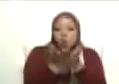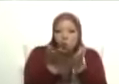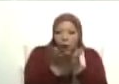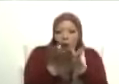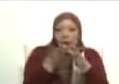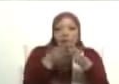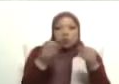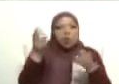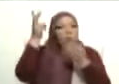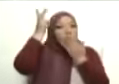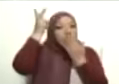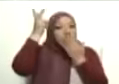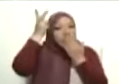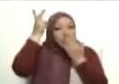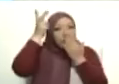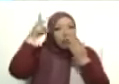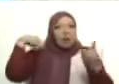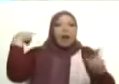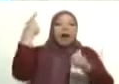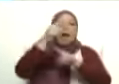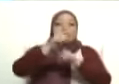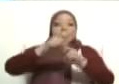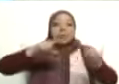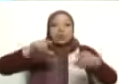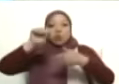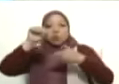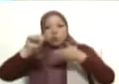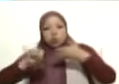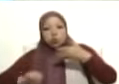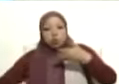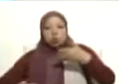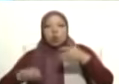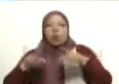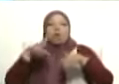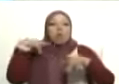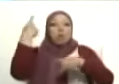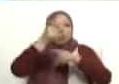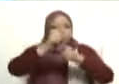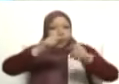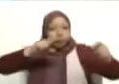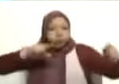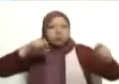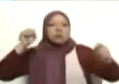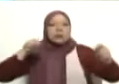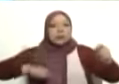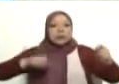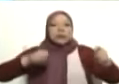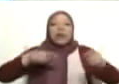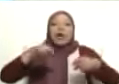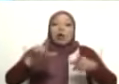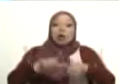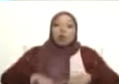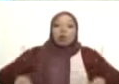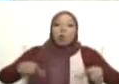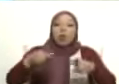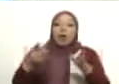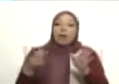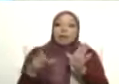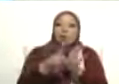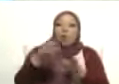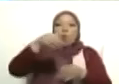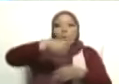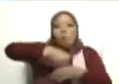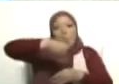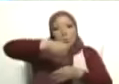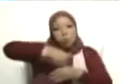votación, allá en Amazonas, en el sur, en San Fernando de Atabapo, centros de votación, allá abajo en San Carlos de Río